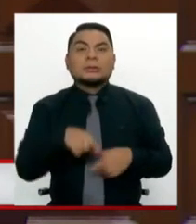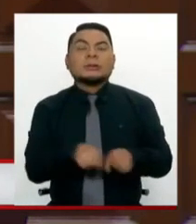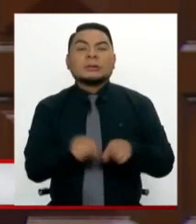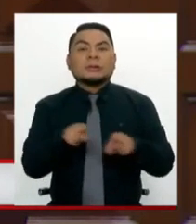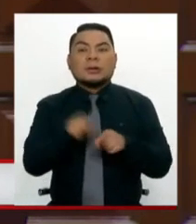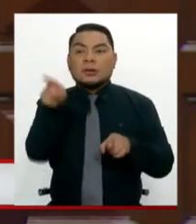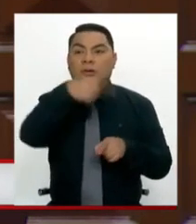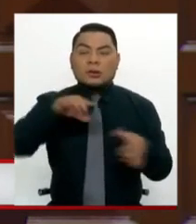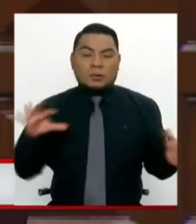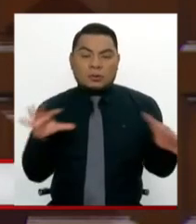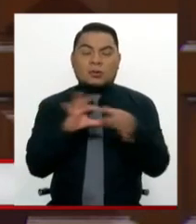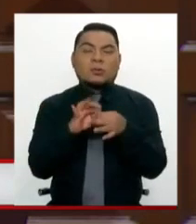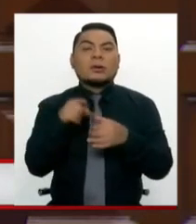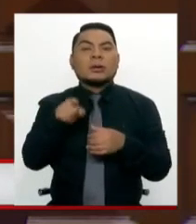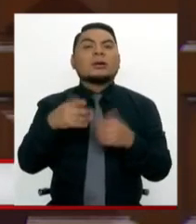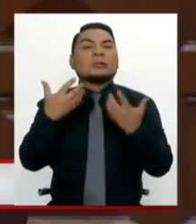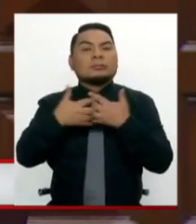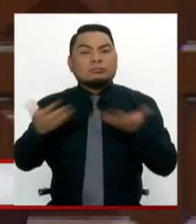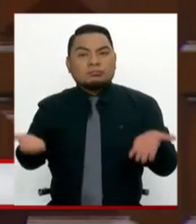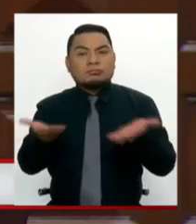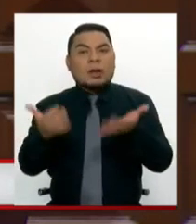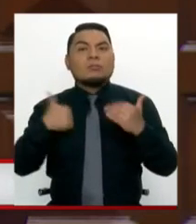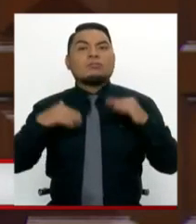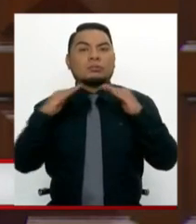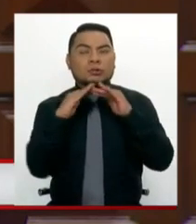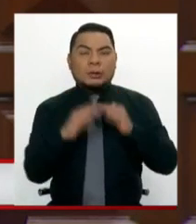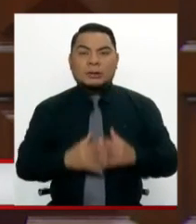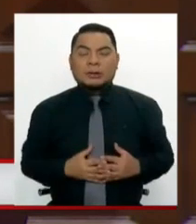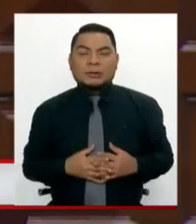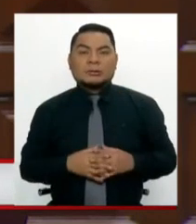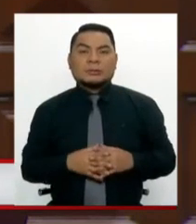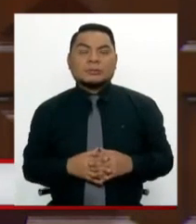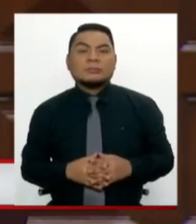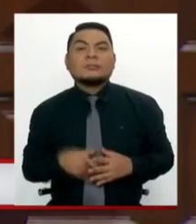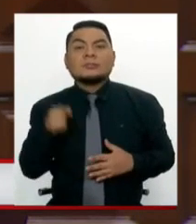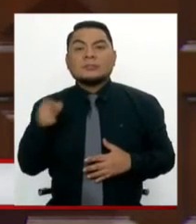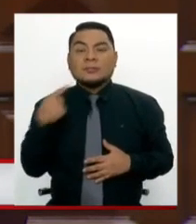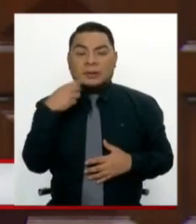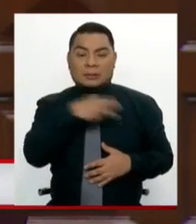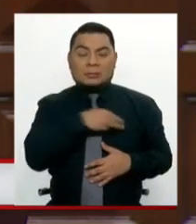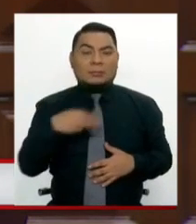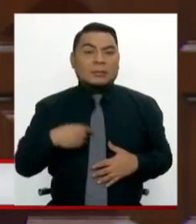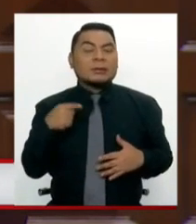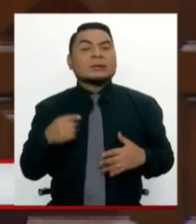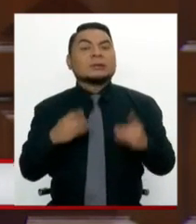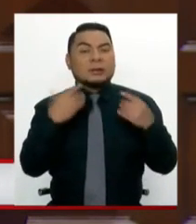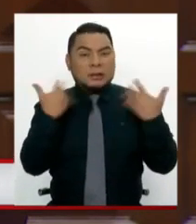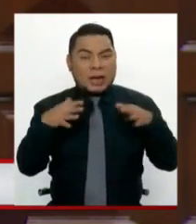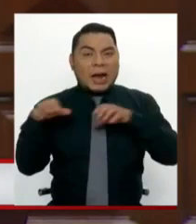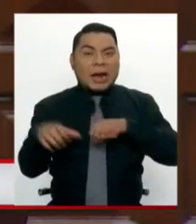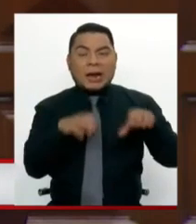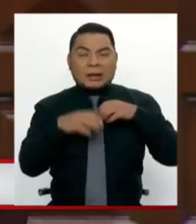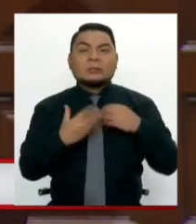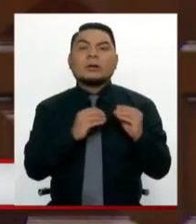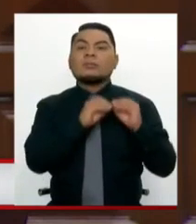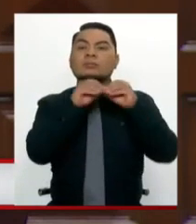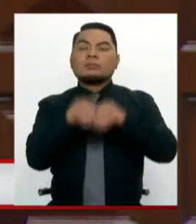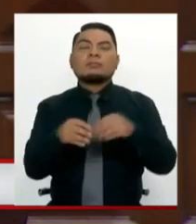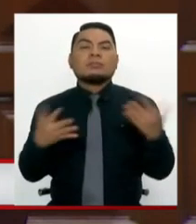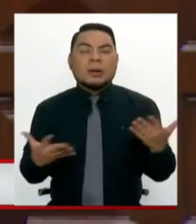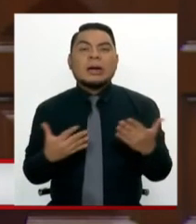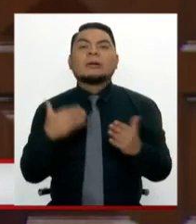periurbana articulada a los productores y las municipalidades. Con el MINEDU se viene desarrollando la